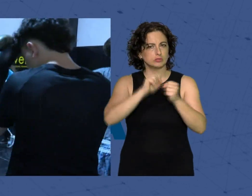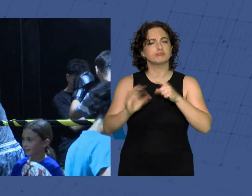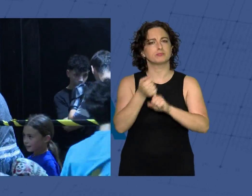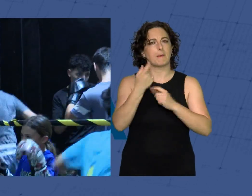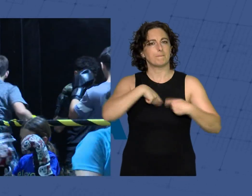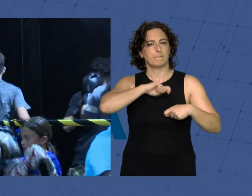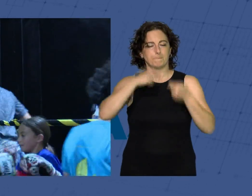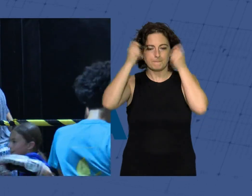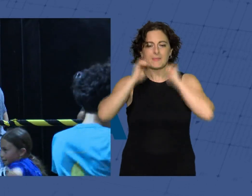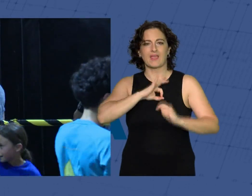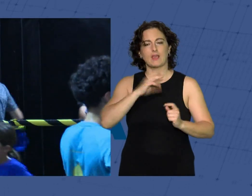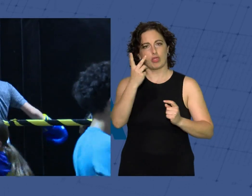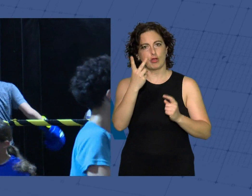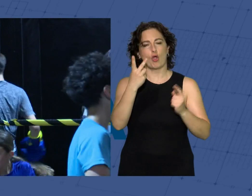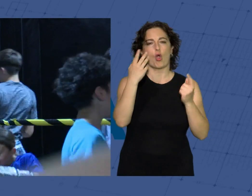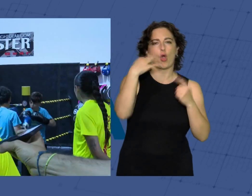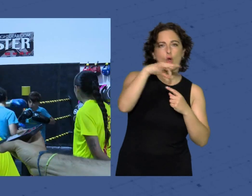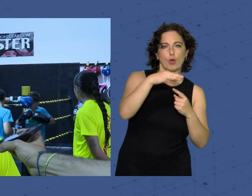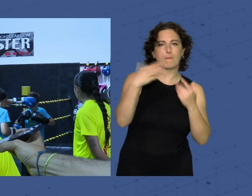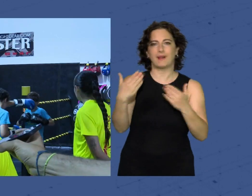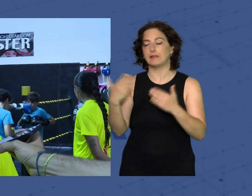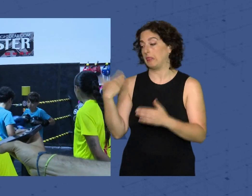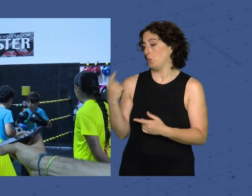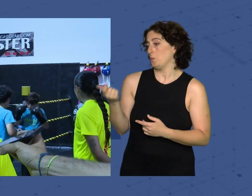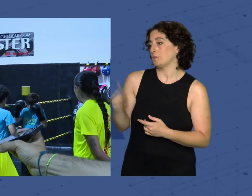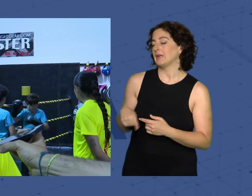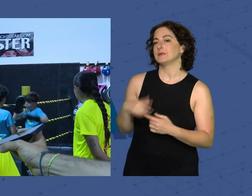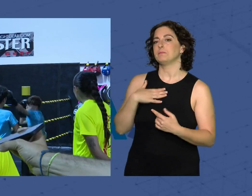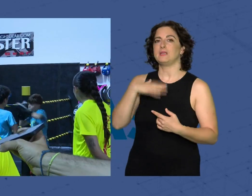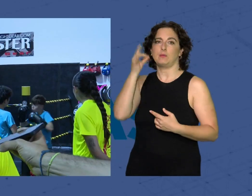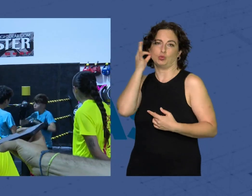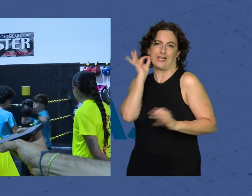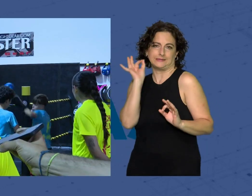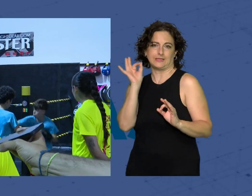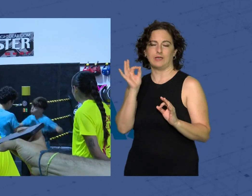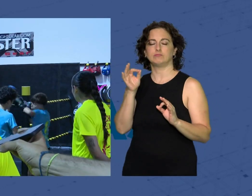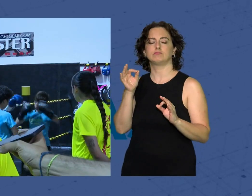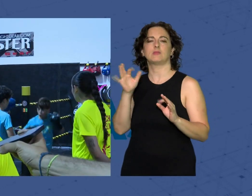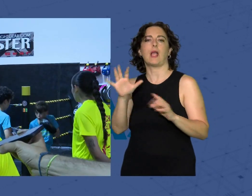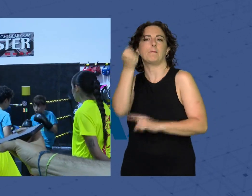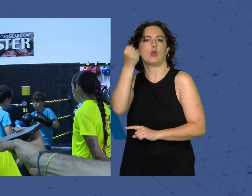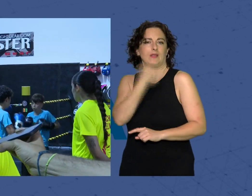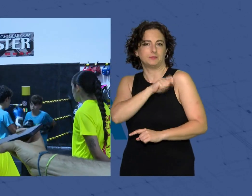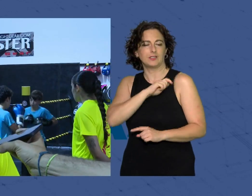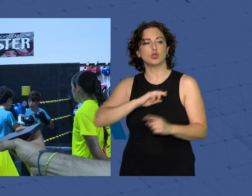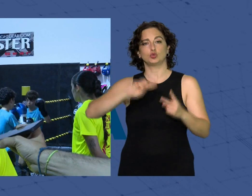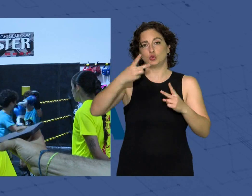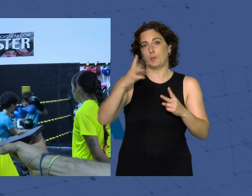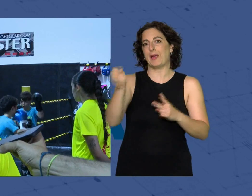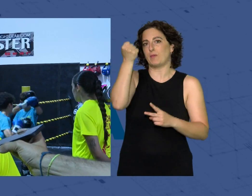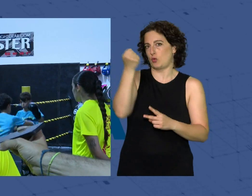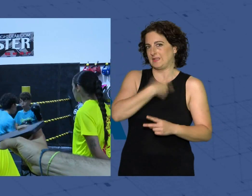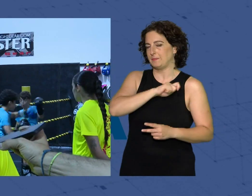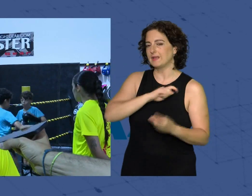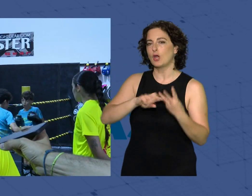medallas oro y plata. Pues apenas un mes fuimos mi muchacha fue campeona de España yo conseguí su Campeonato de España y el otro